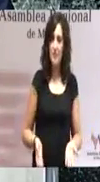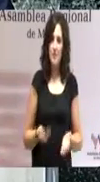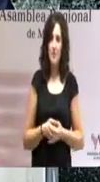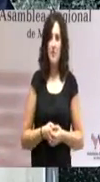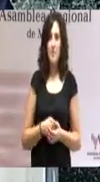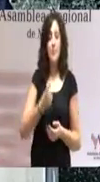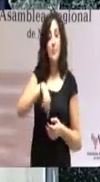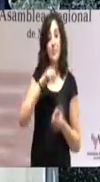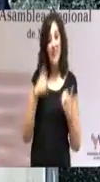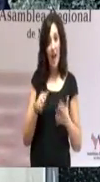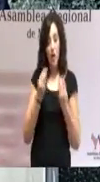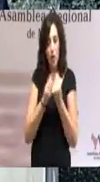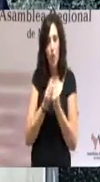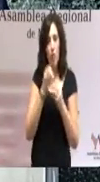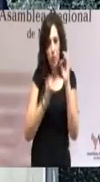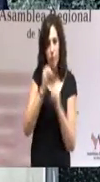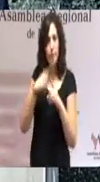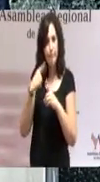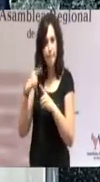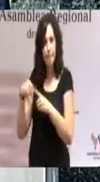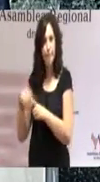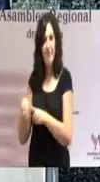Después de esta cifra objetiva,